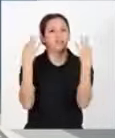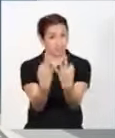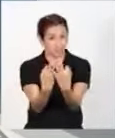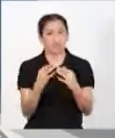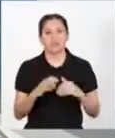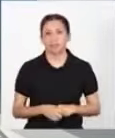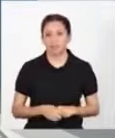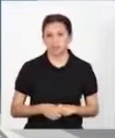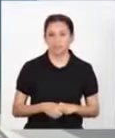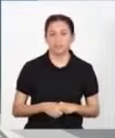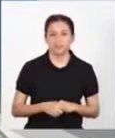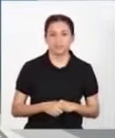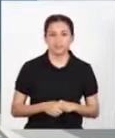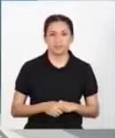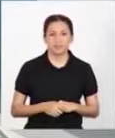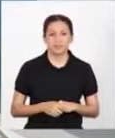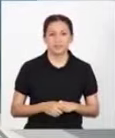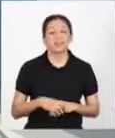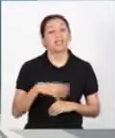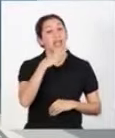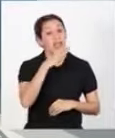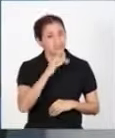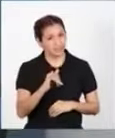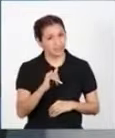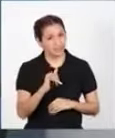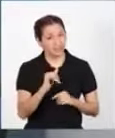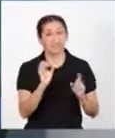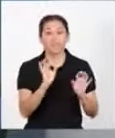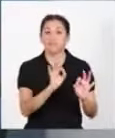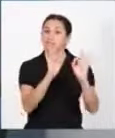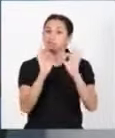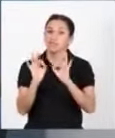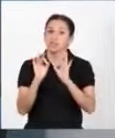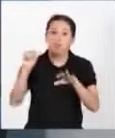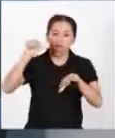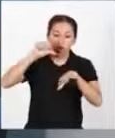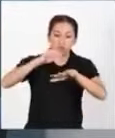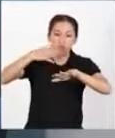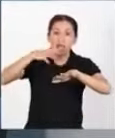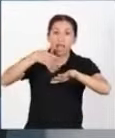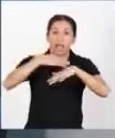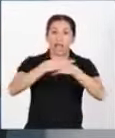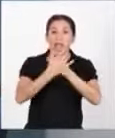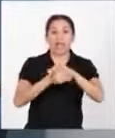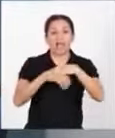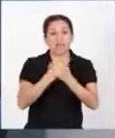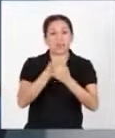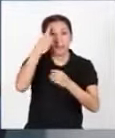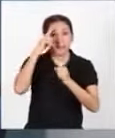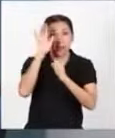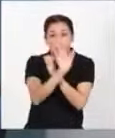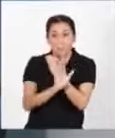todos los miembros de la familia. Así como alcohol para seguir con las